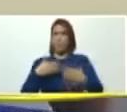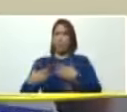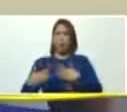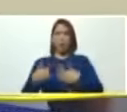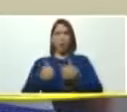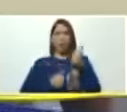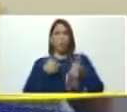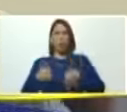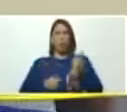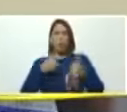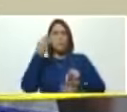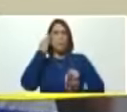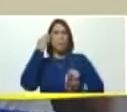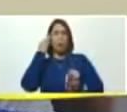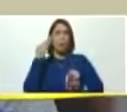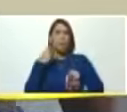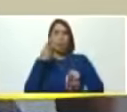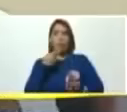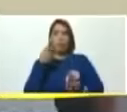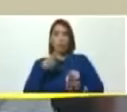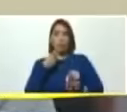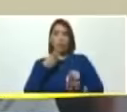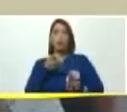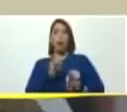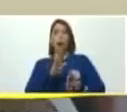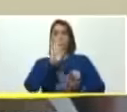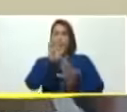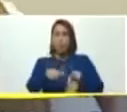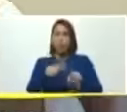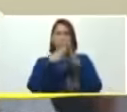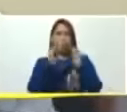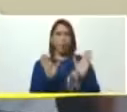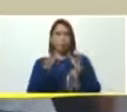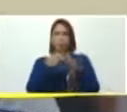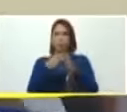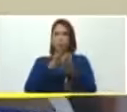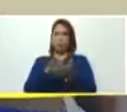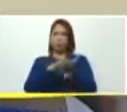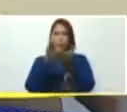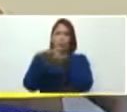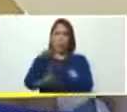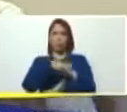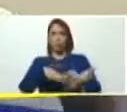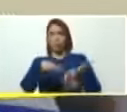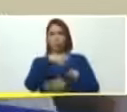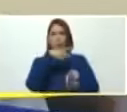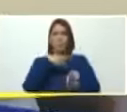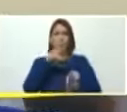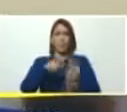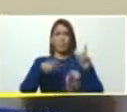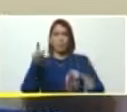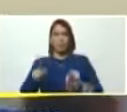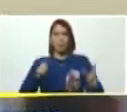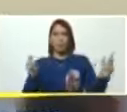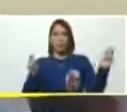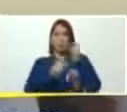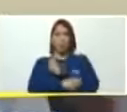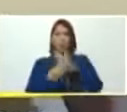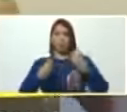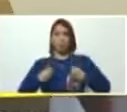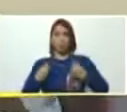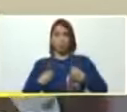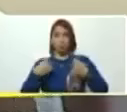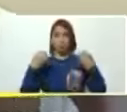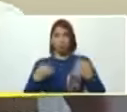con este equipo con toda la disposición, todo lo que sea resolver los problemas de la gente, transformar la vida